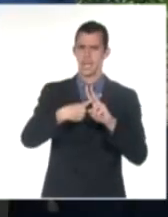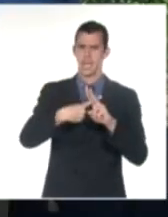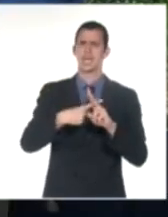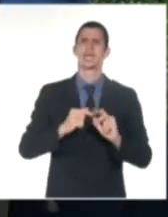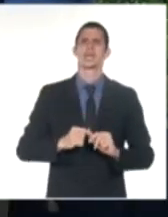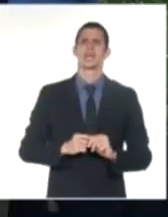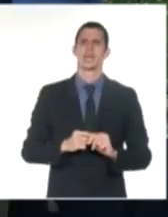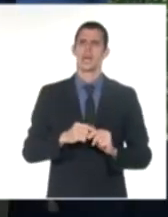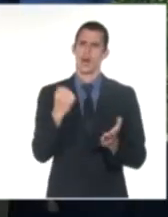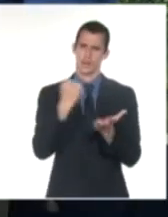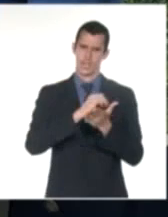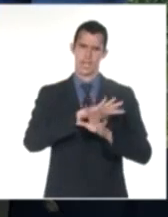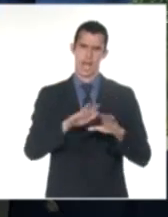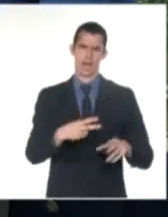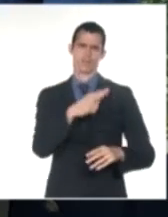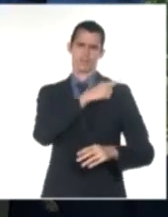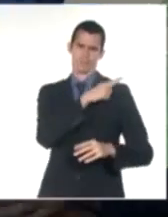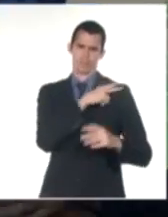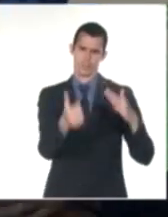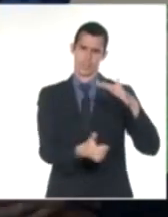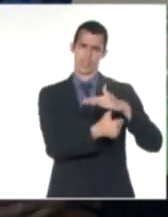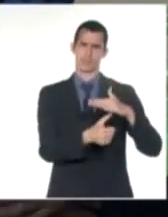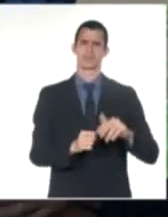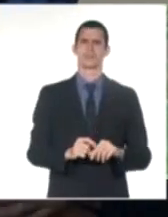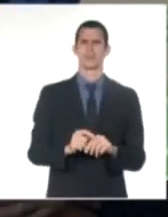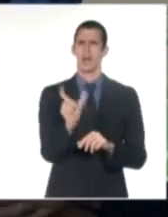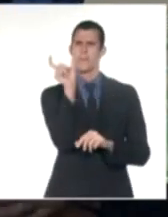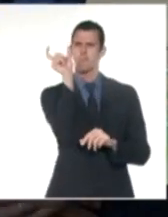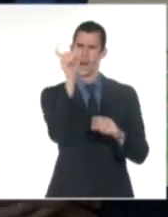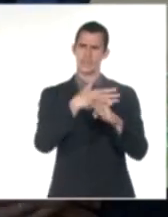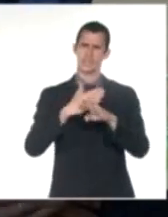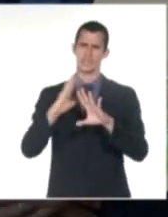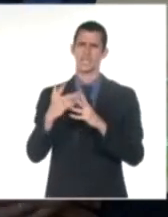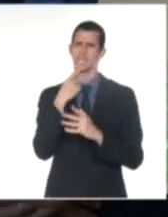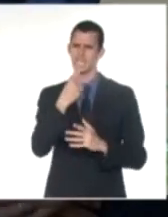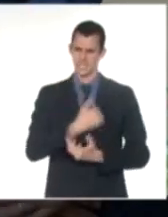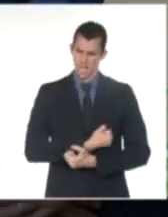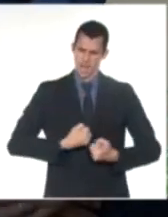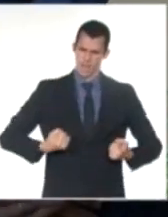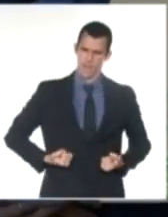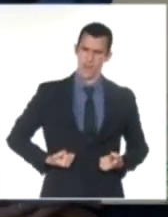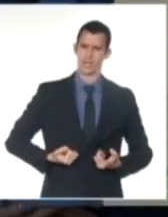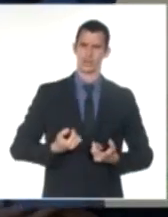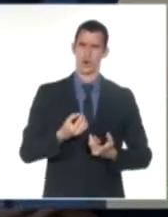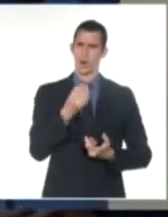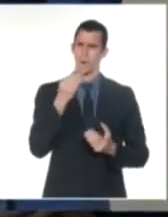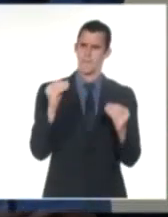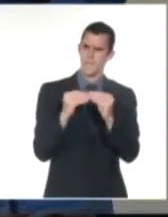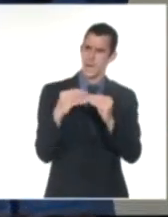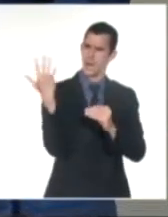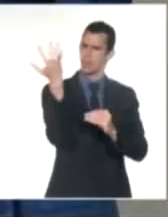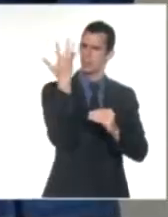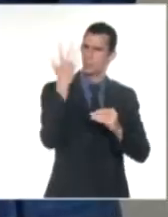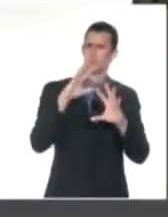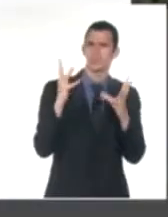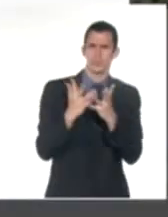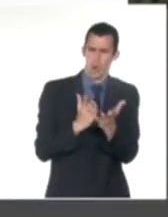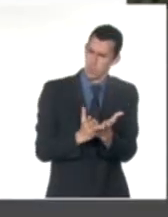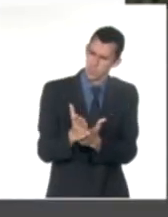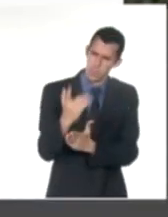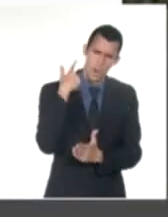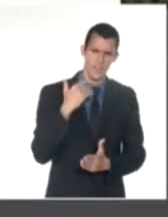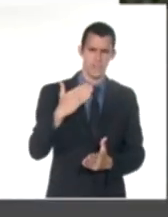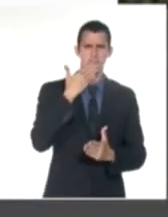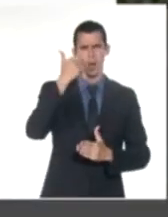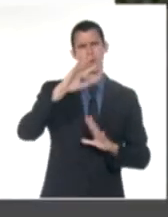las palabras investigación, resiliencia, innovación y sostenibilidad. El proyecto tiene como propósito influir en el enfrentamiento al cambio